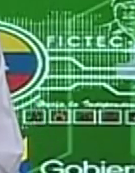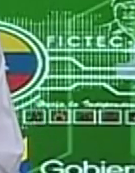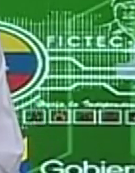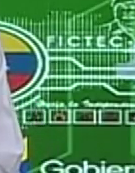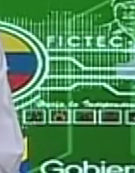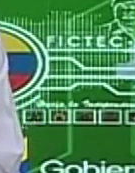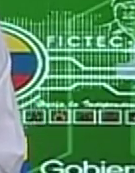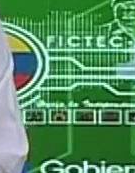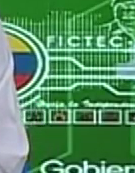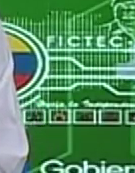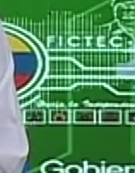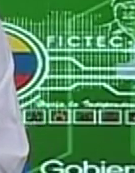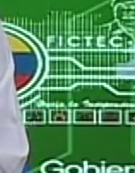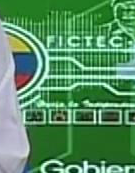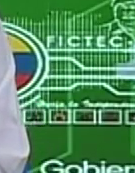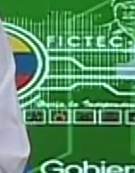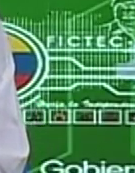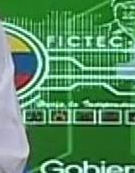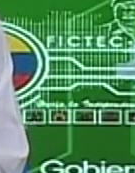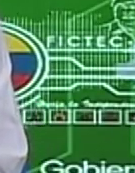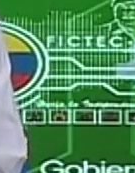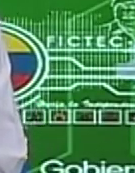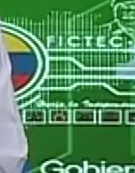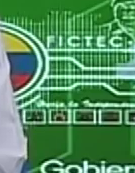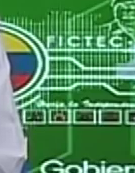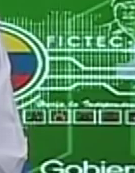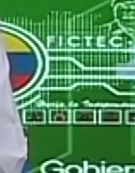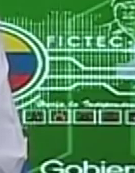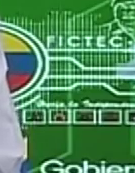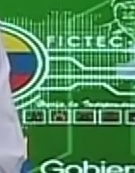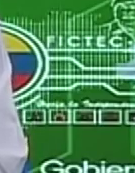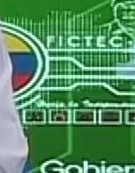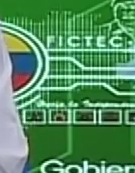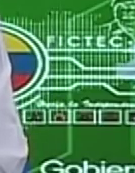le entreguemos a nuestra patria los mejores servicios de